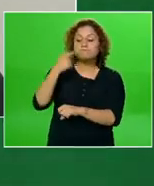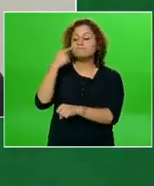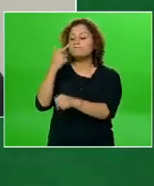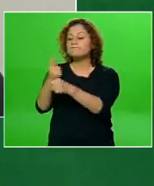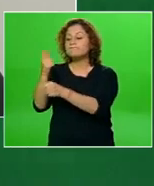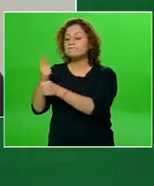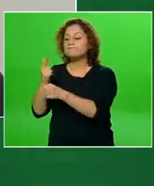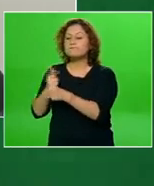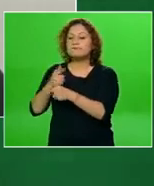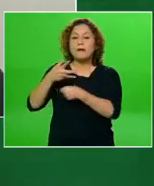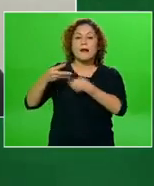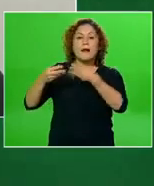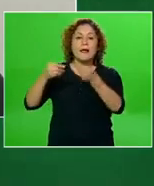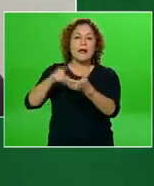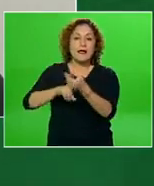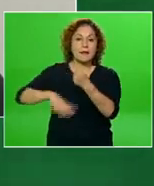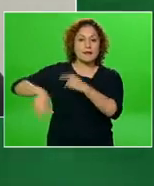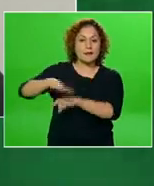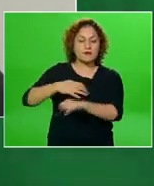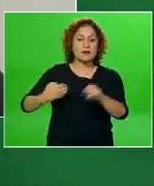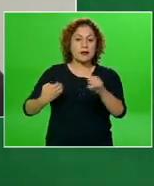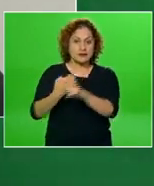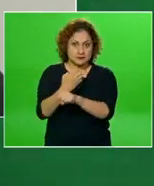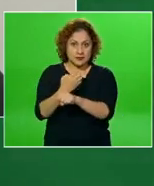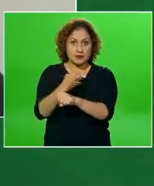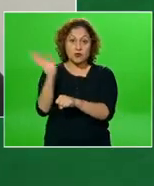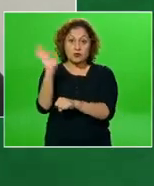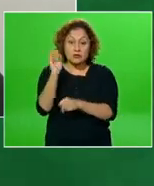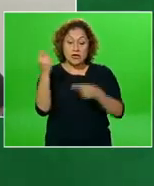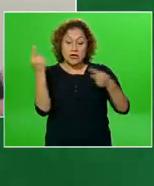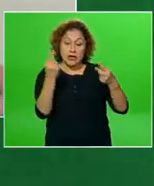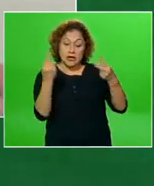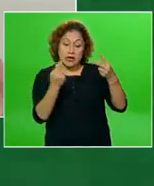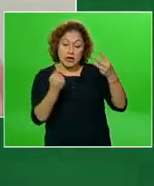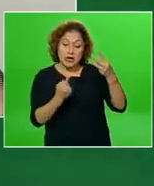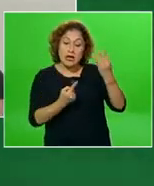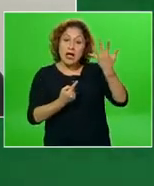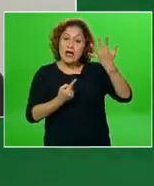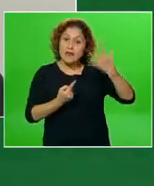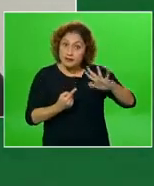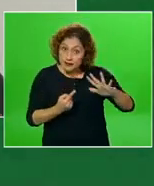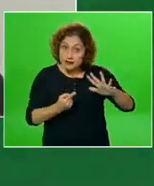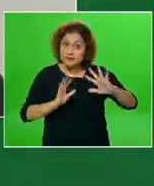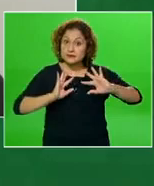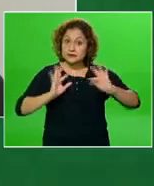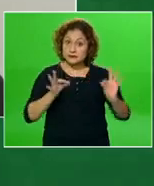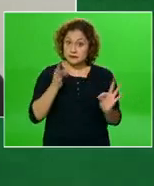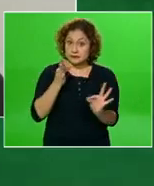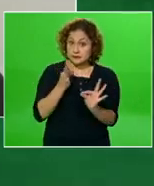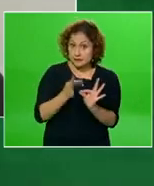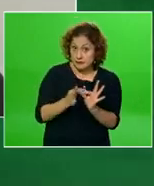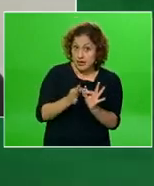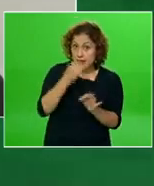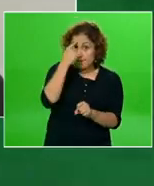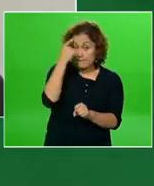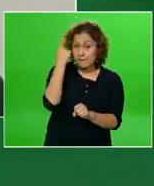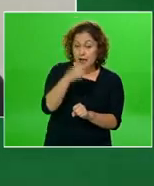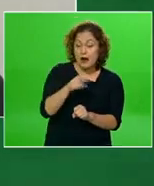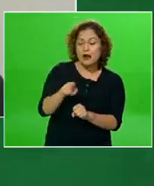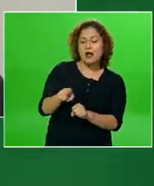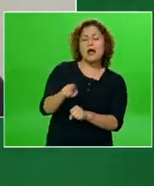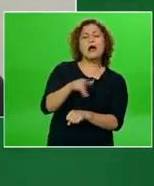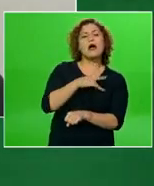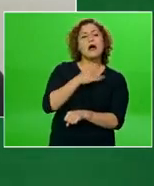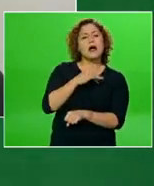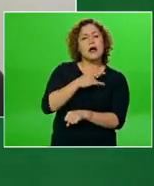y que cuando todos estos o sean los 10 en su momento están apuntando y están aliviando y nos están diciendo